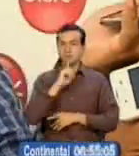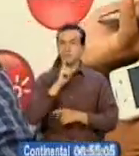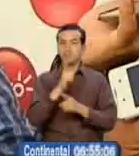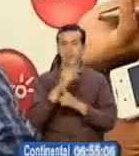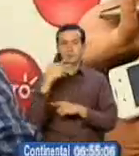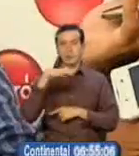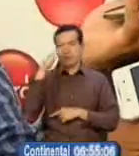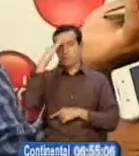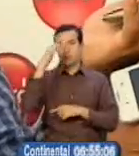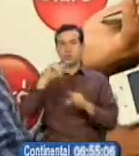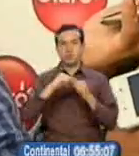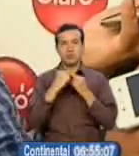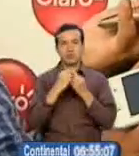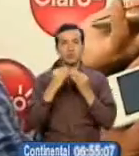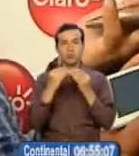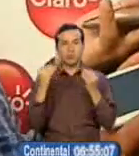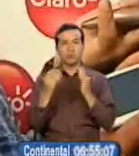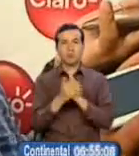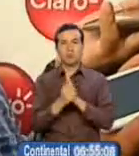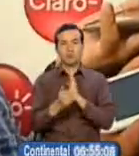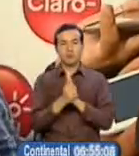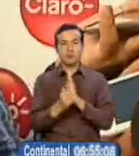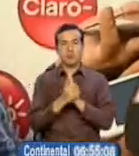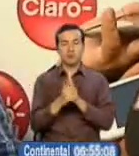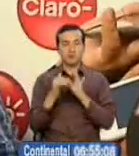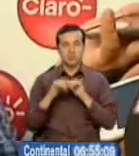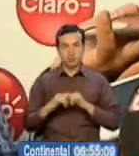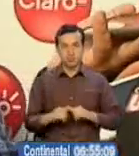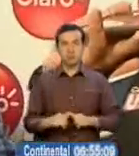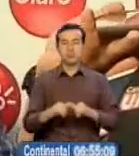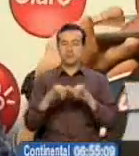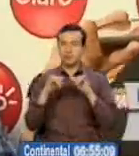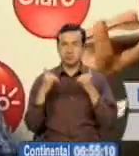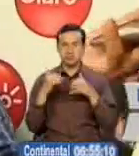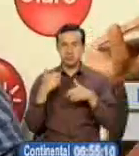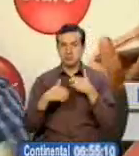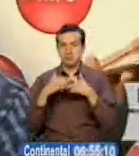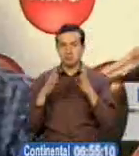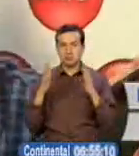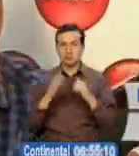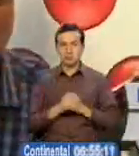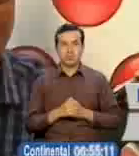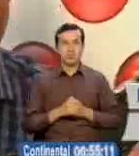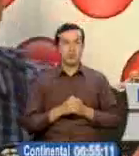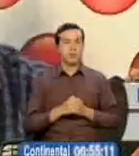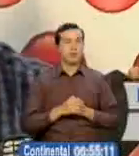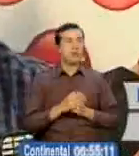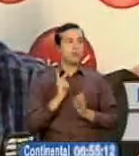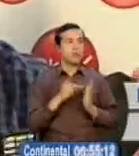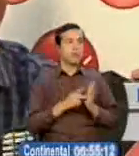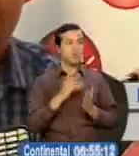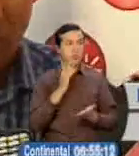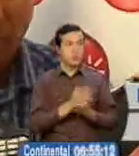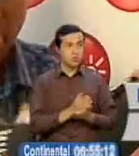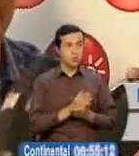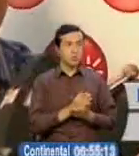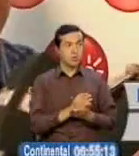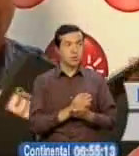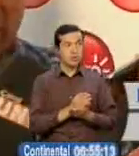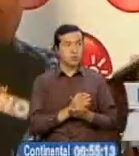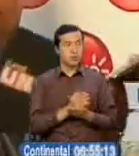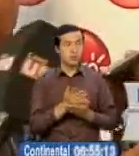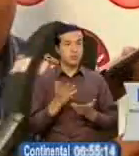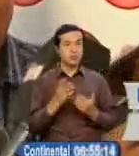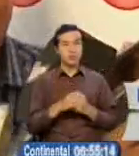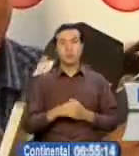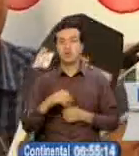grupo grande, un grupo capaz de que el que esté puede jugar sin problema. Ya no se pueden perder más puntos en casa, sí o sí hay que sumar acá en casa,